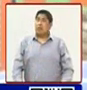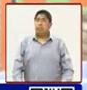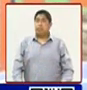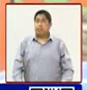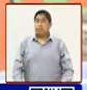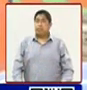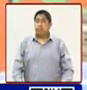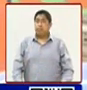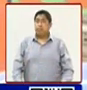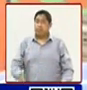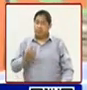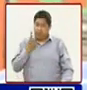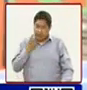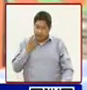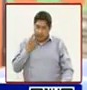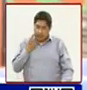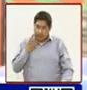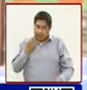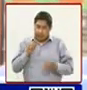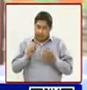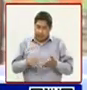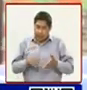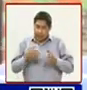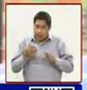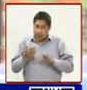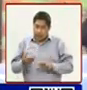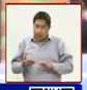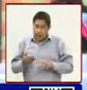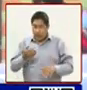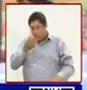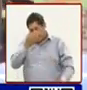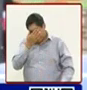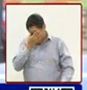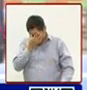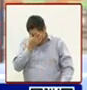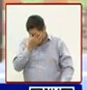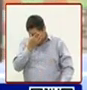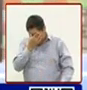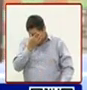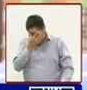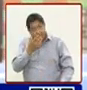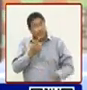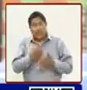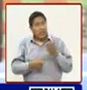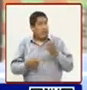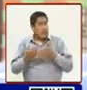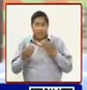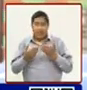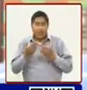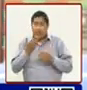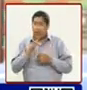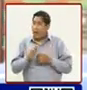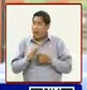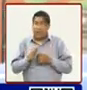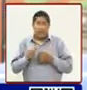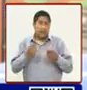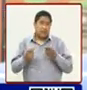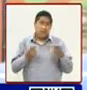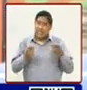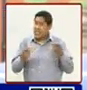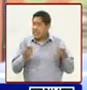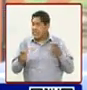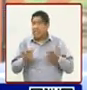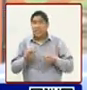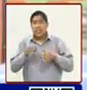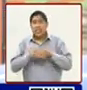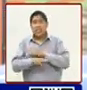Acabo de partir, ¿no? Y ha sido un poquito de lo que es las malos manejos que se